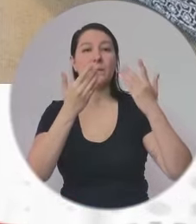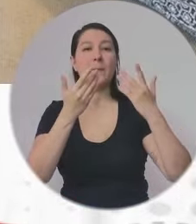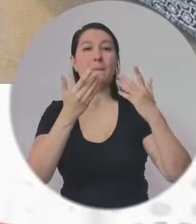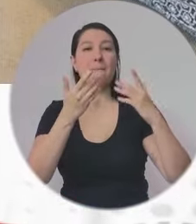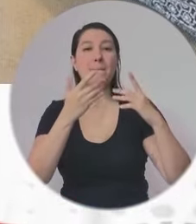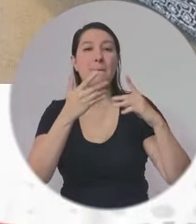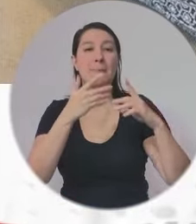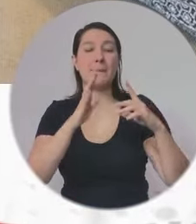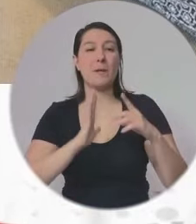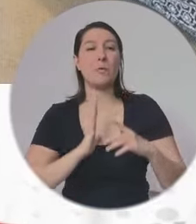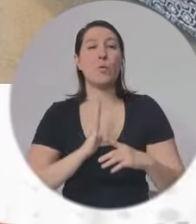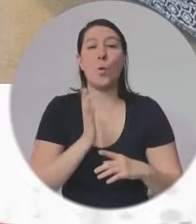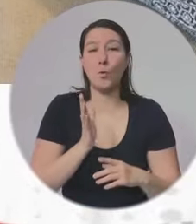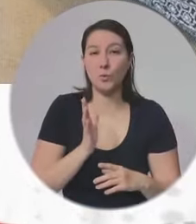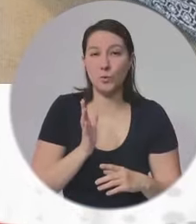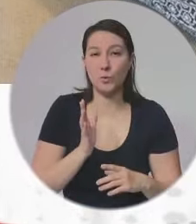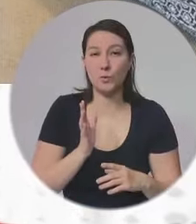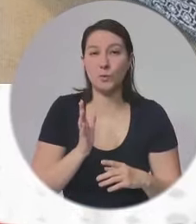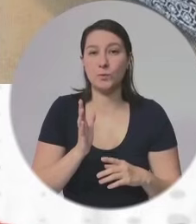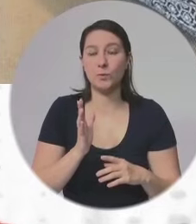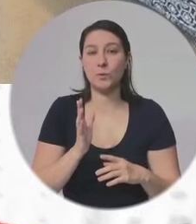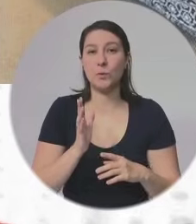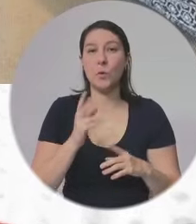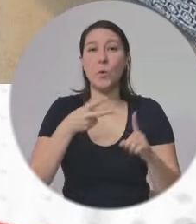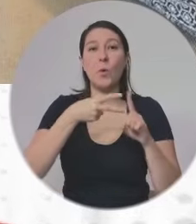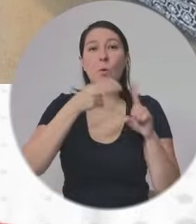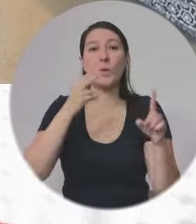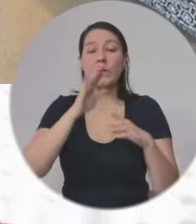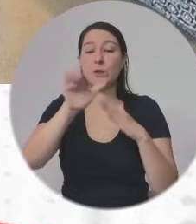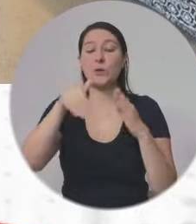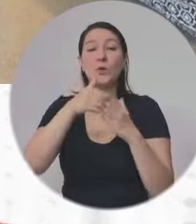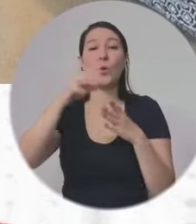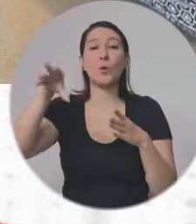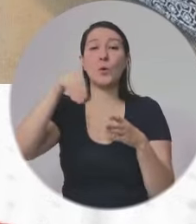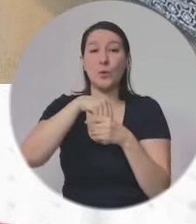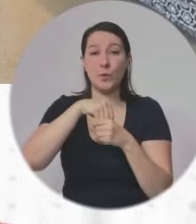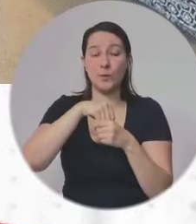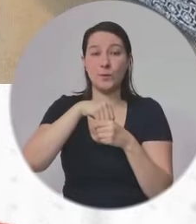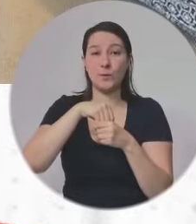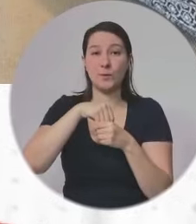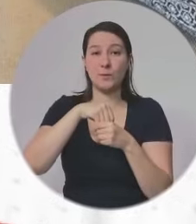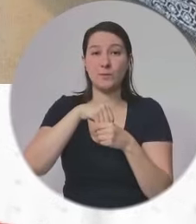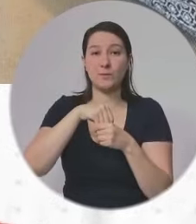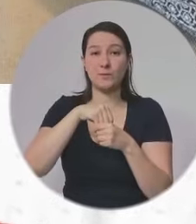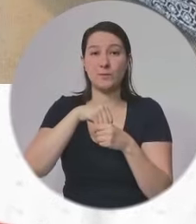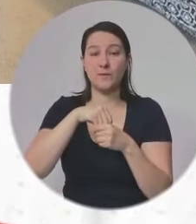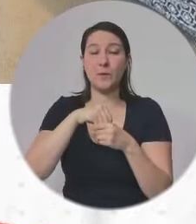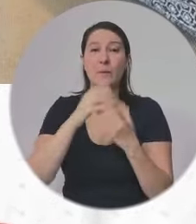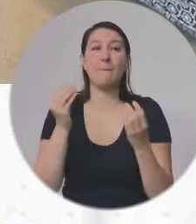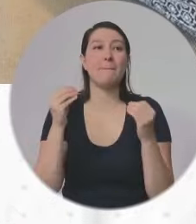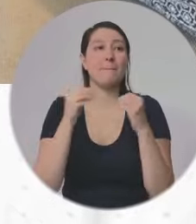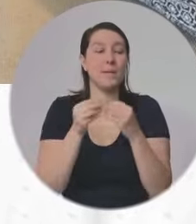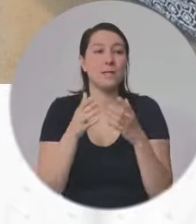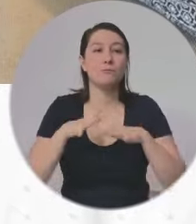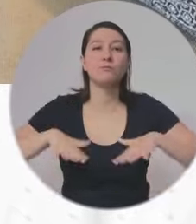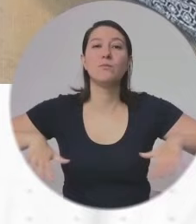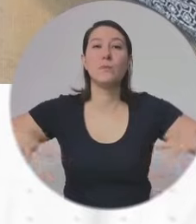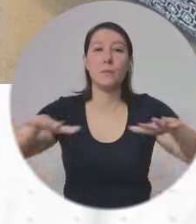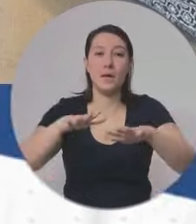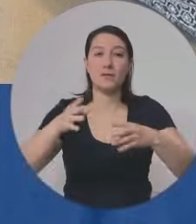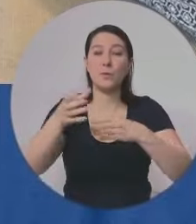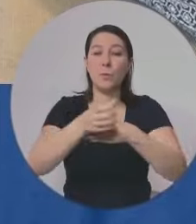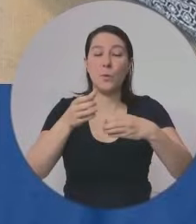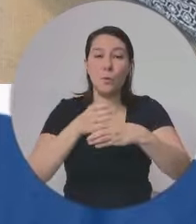internacionales resorts de playa hoteles todo incluido donde van a encontrar mucho máo espacio habitaciones más